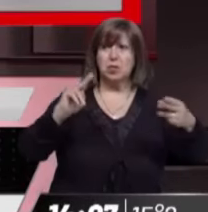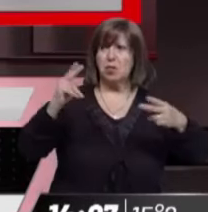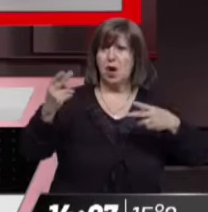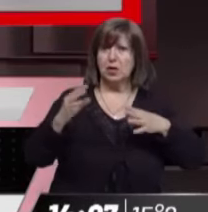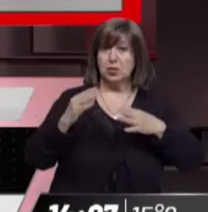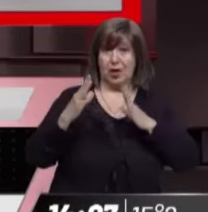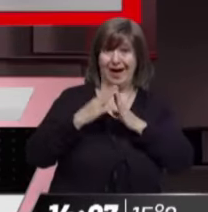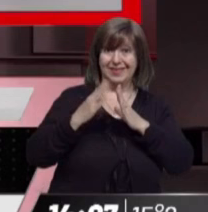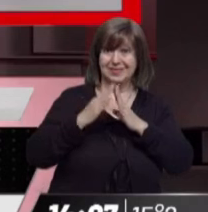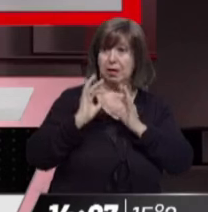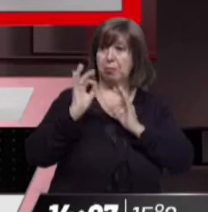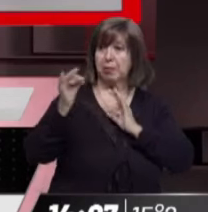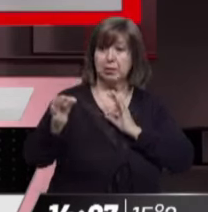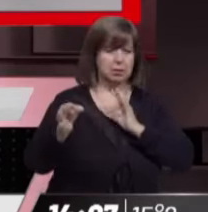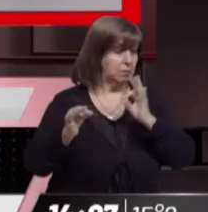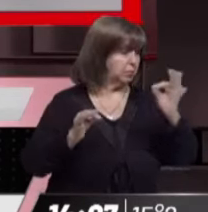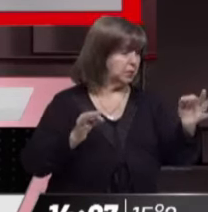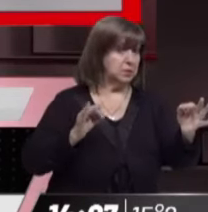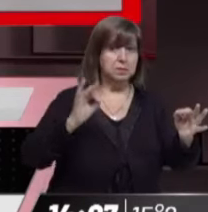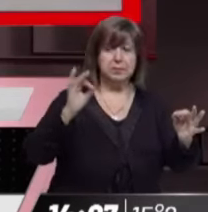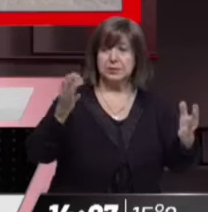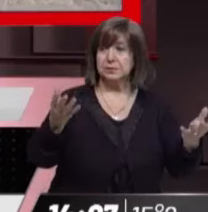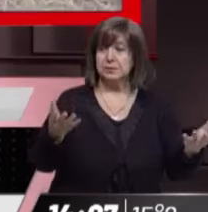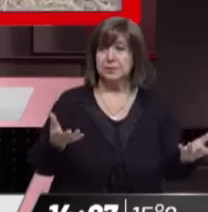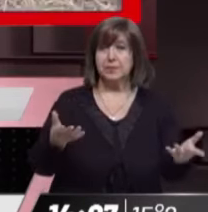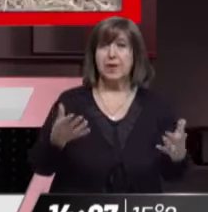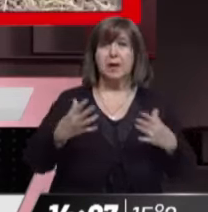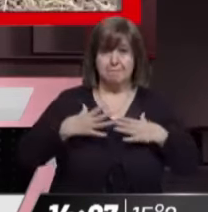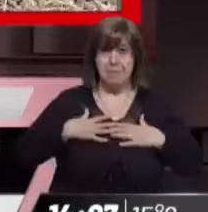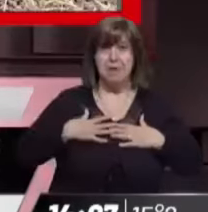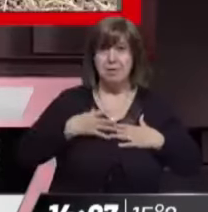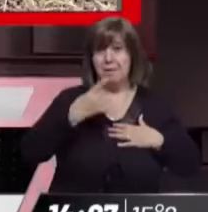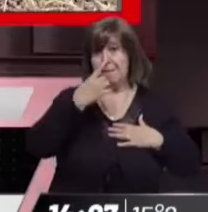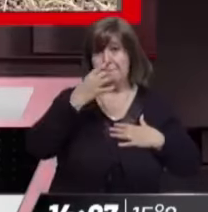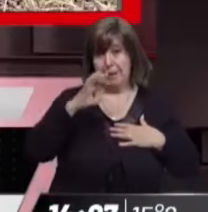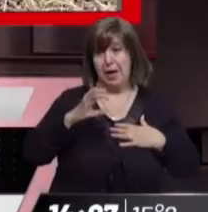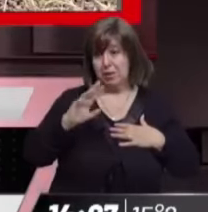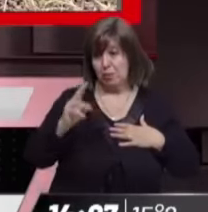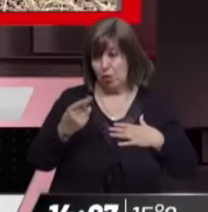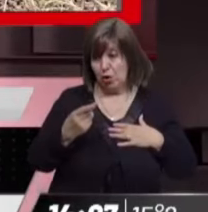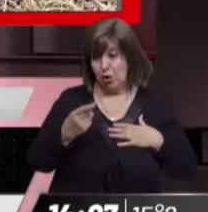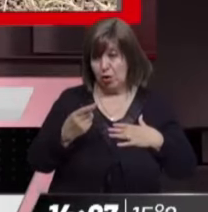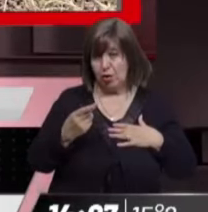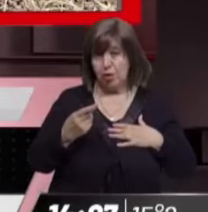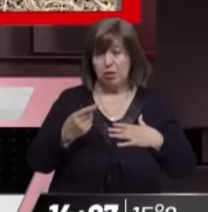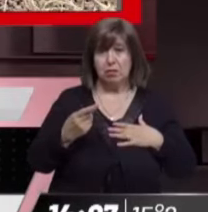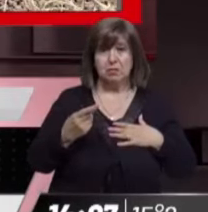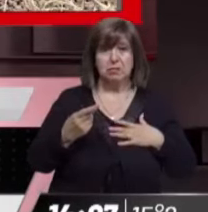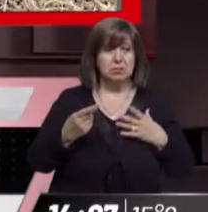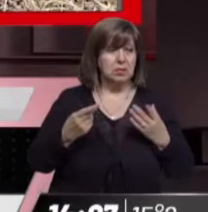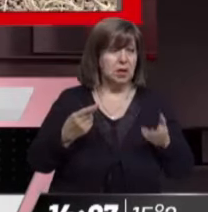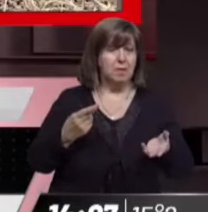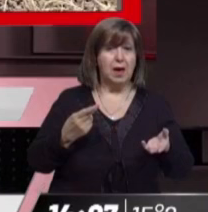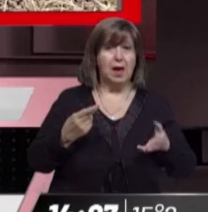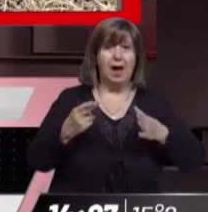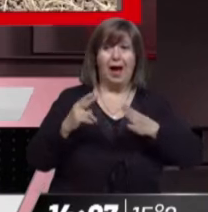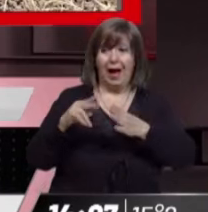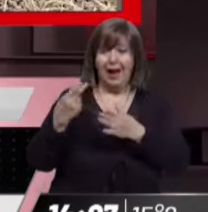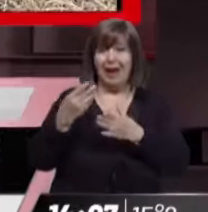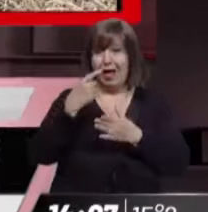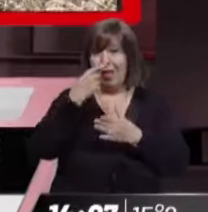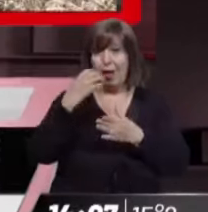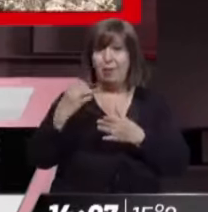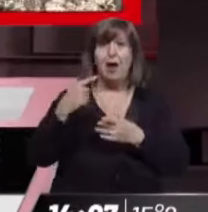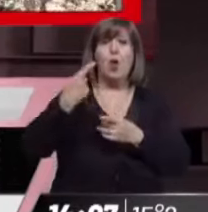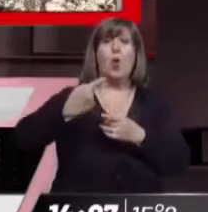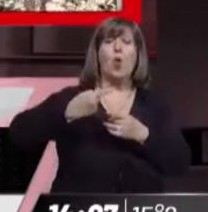finca, y bueno, le toca a uno de los perros míos, y lo más llamativo de esto es que al lado del perro, a